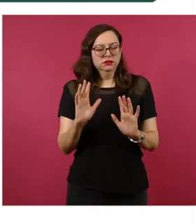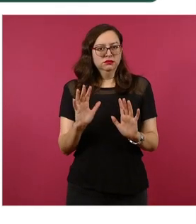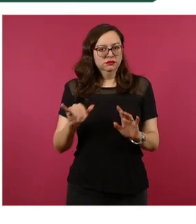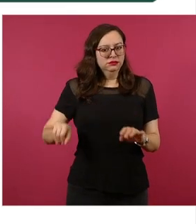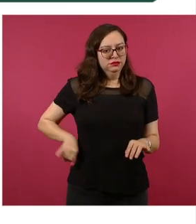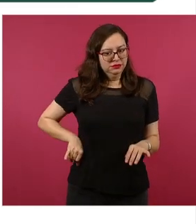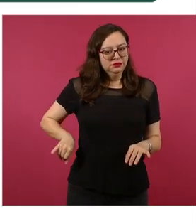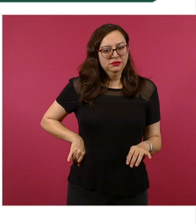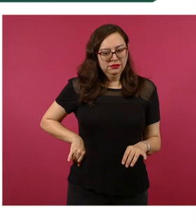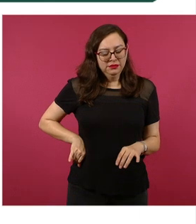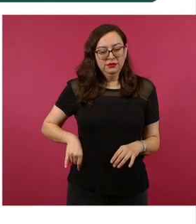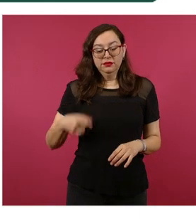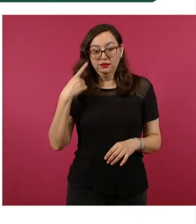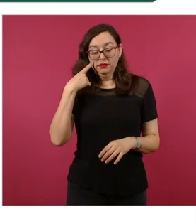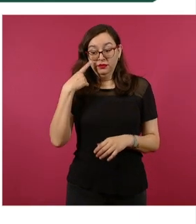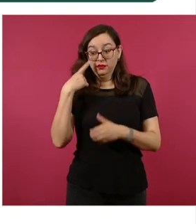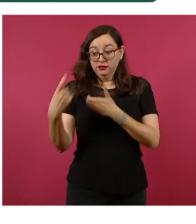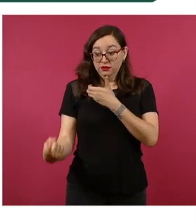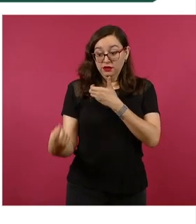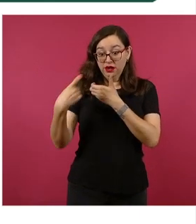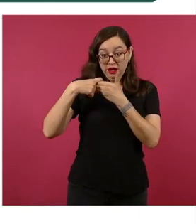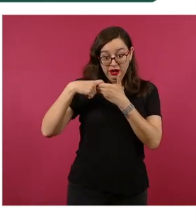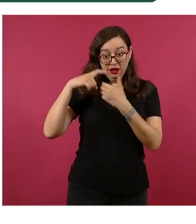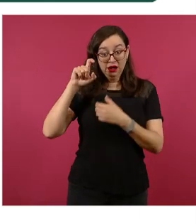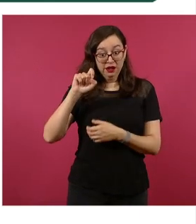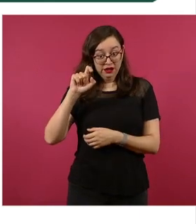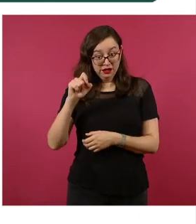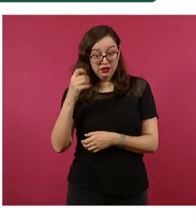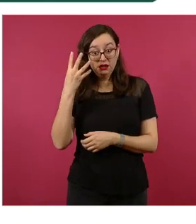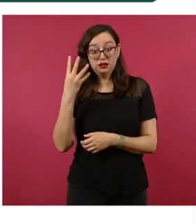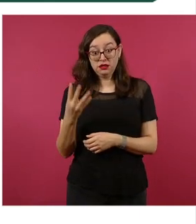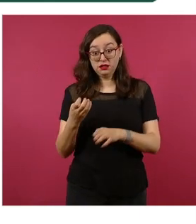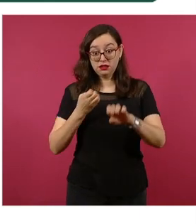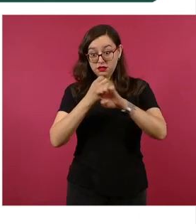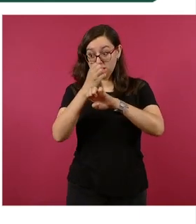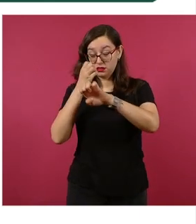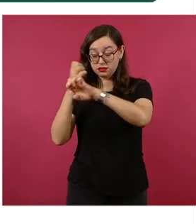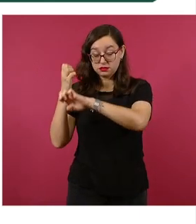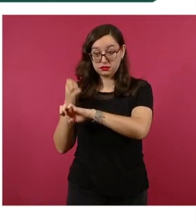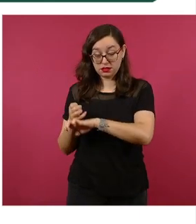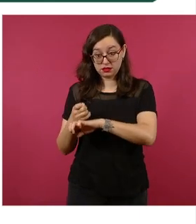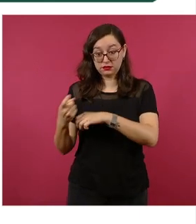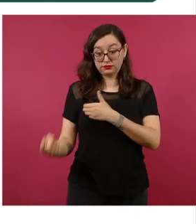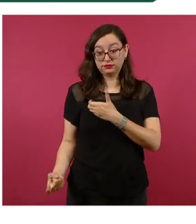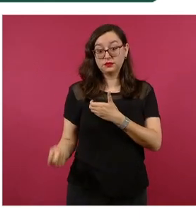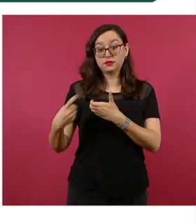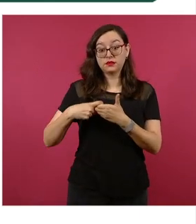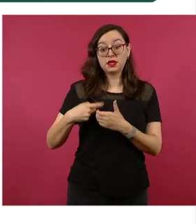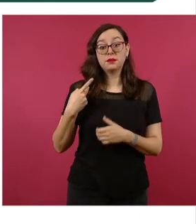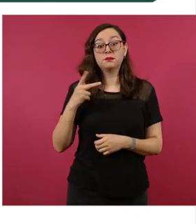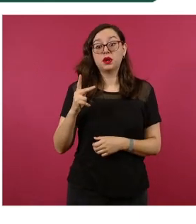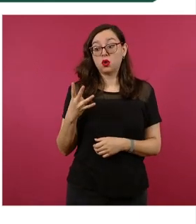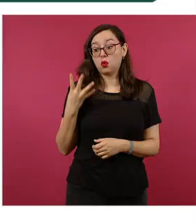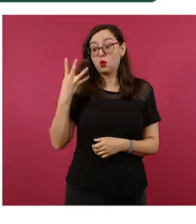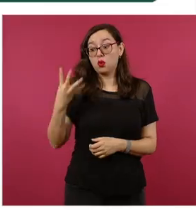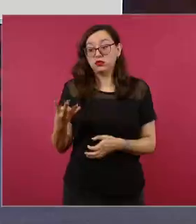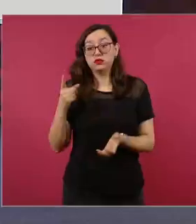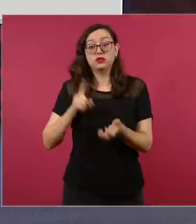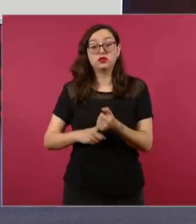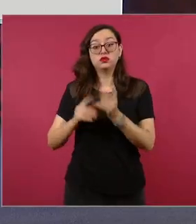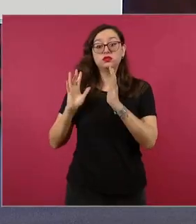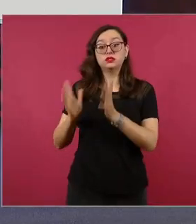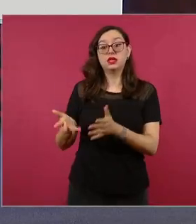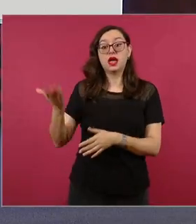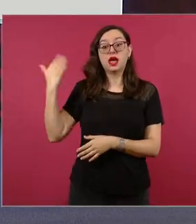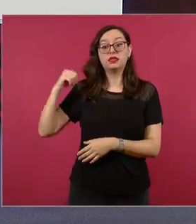estados en donde existe el programa IMSS Coplamar originalmente y que después se convirtió en IMSS Bienestar.